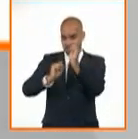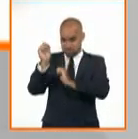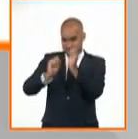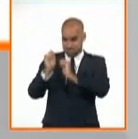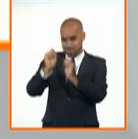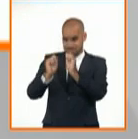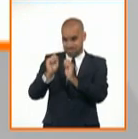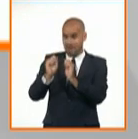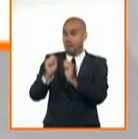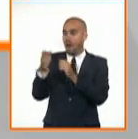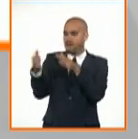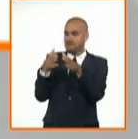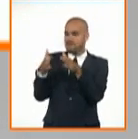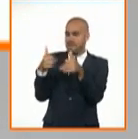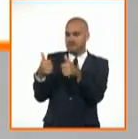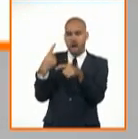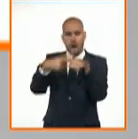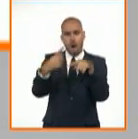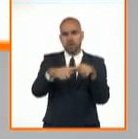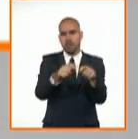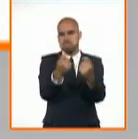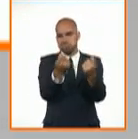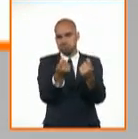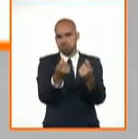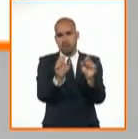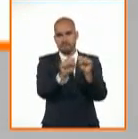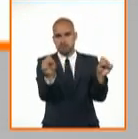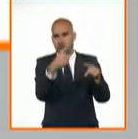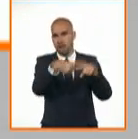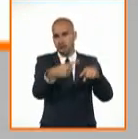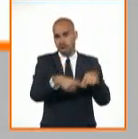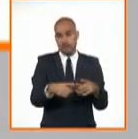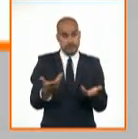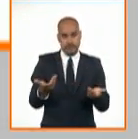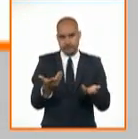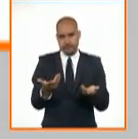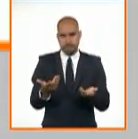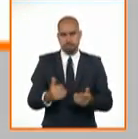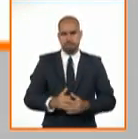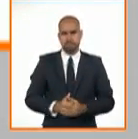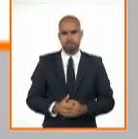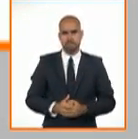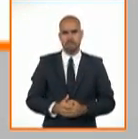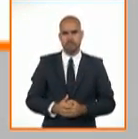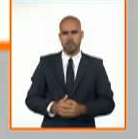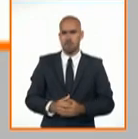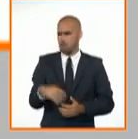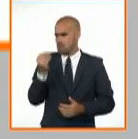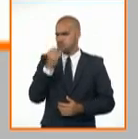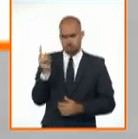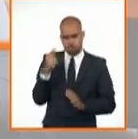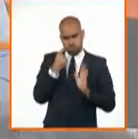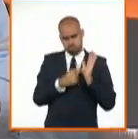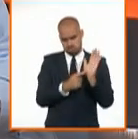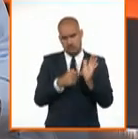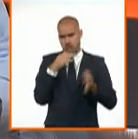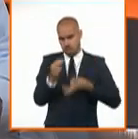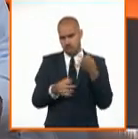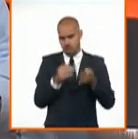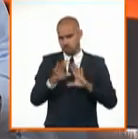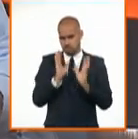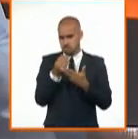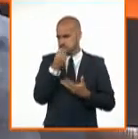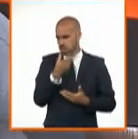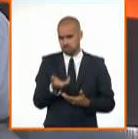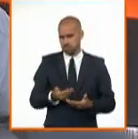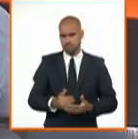en medio de esta de estas circunstancias no se diera si nos pudieran ilustrar bueno el momento en el que estamos